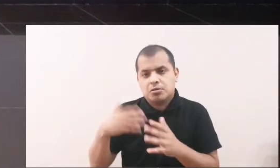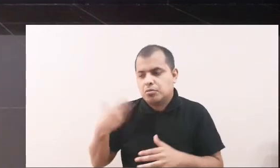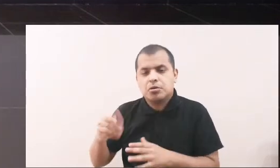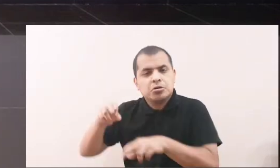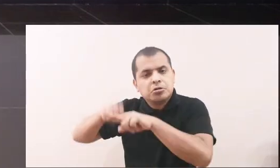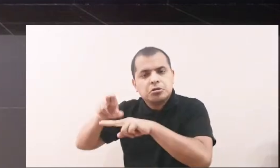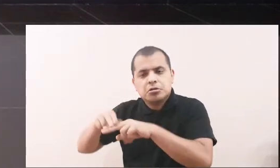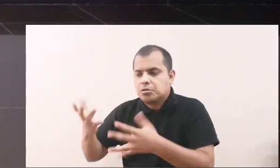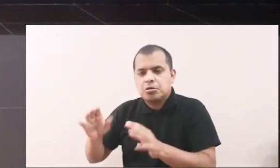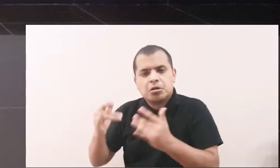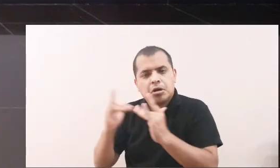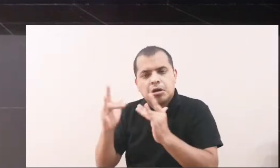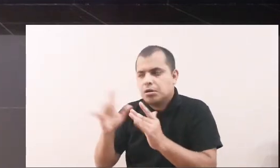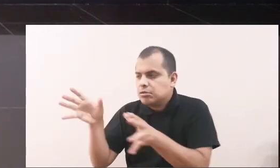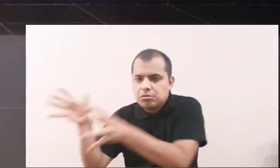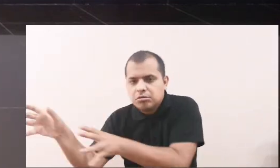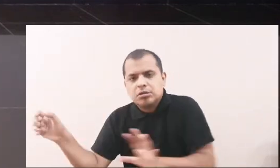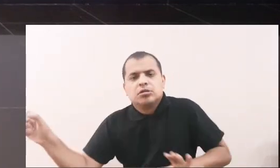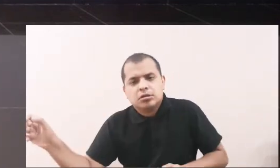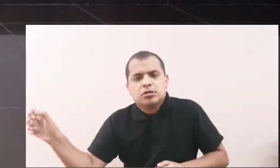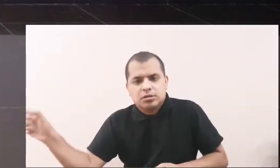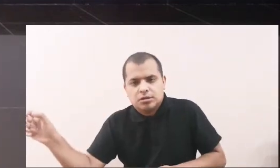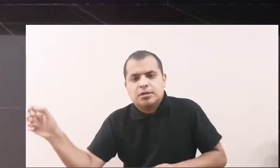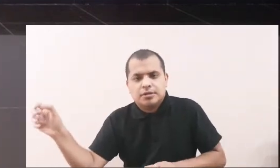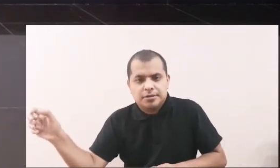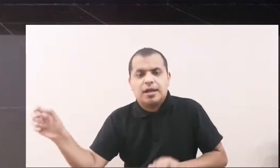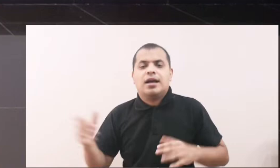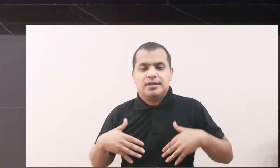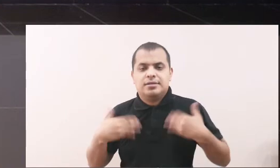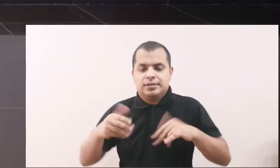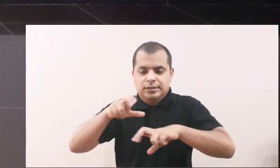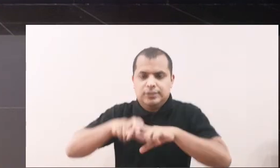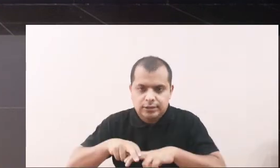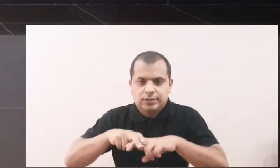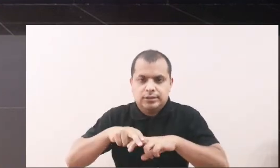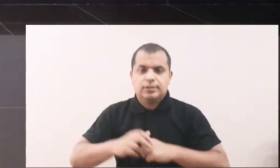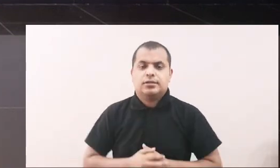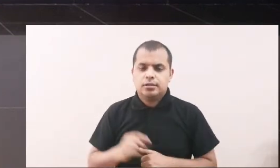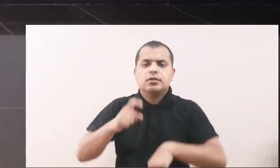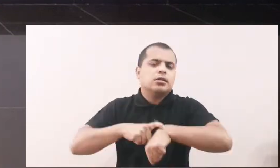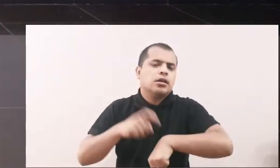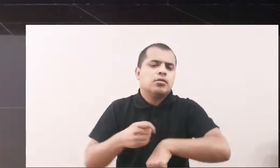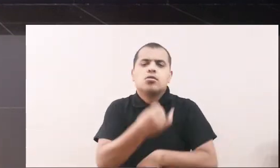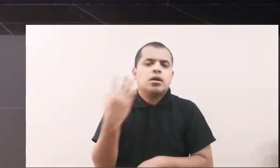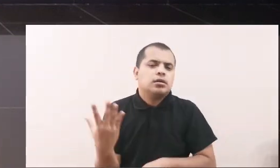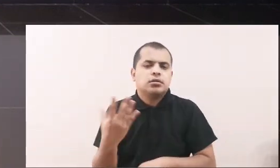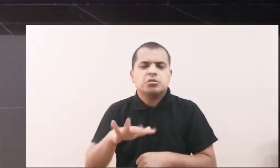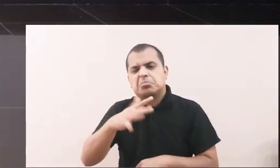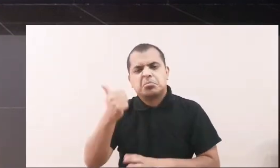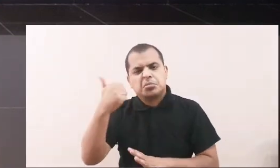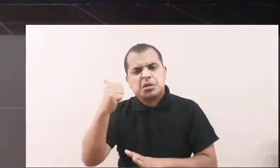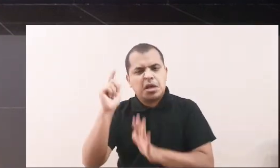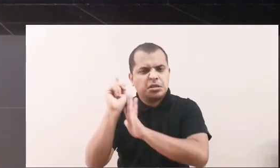de la silla, de la cama, de una columna, del árbol, pero trate de mantener esta posición. ¿Cuánto tiempo? Ya lo dijimos,